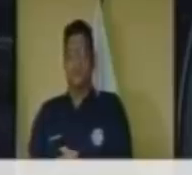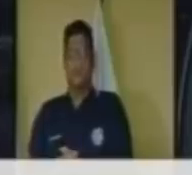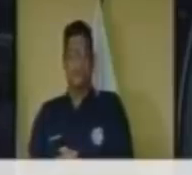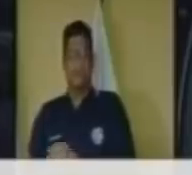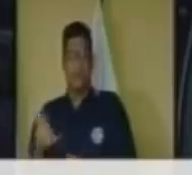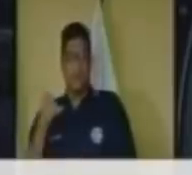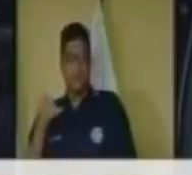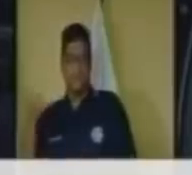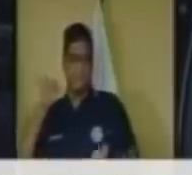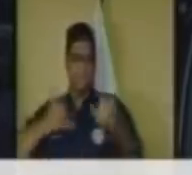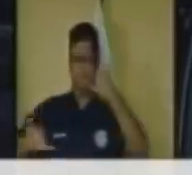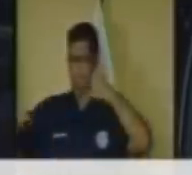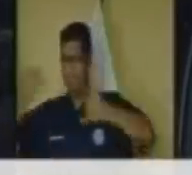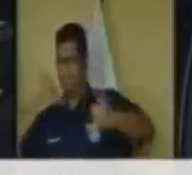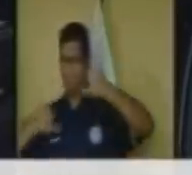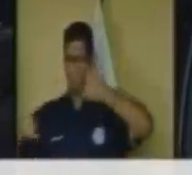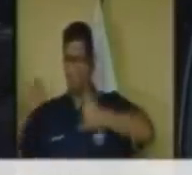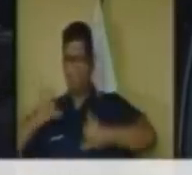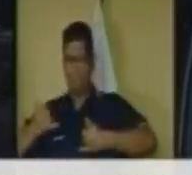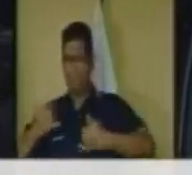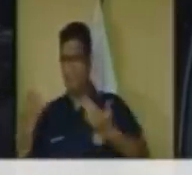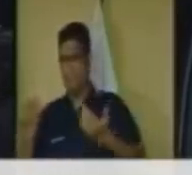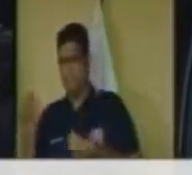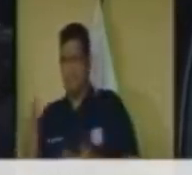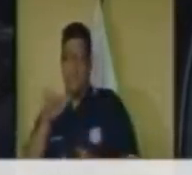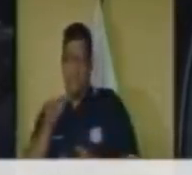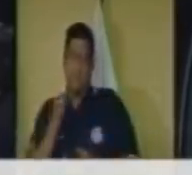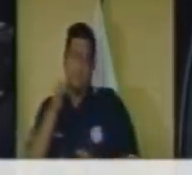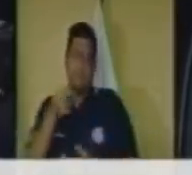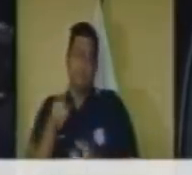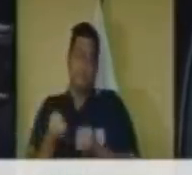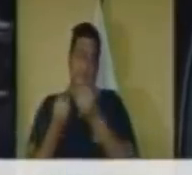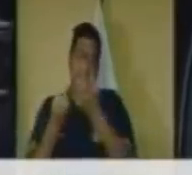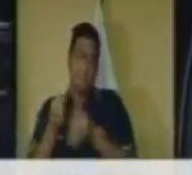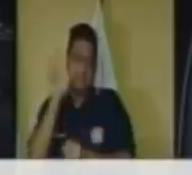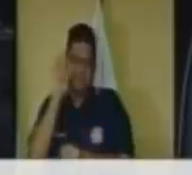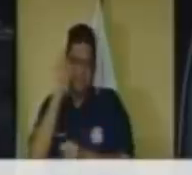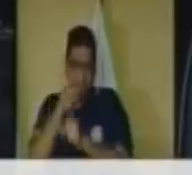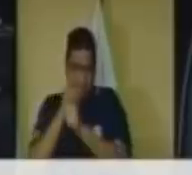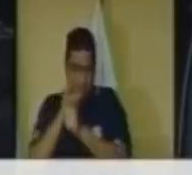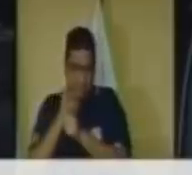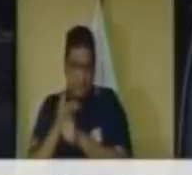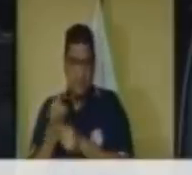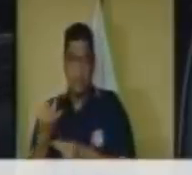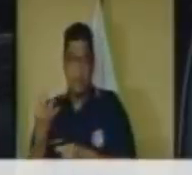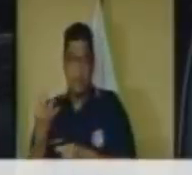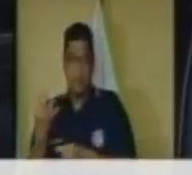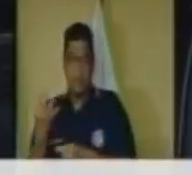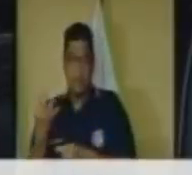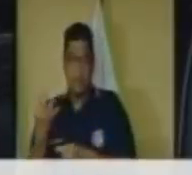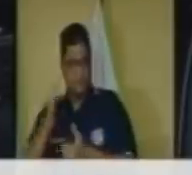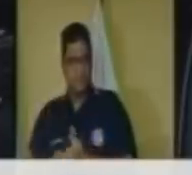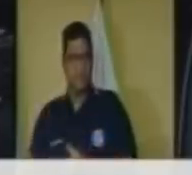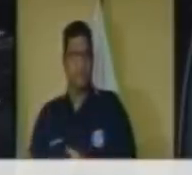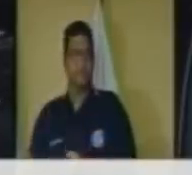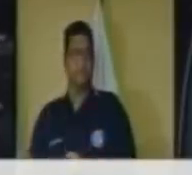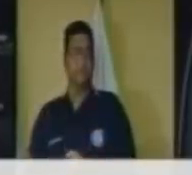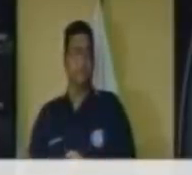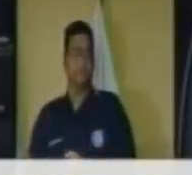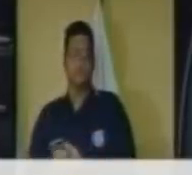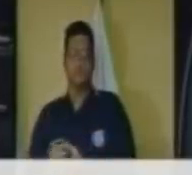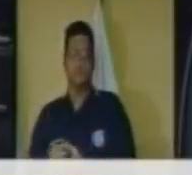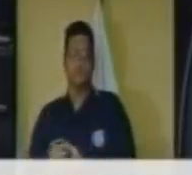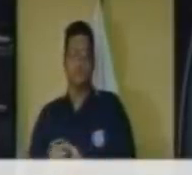que, pero sí, más adelante les vamos a dar el dato. Su segunda pregunta era, ¿se va a sancionar